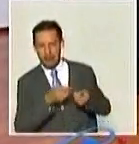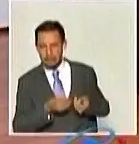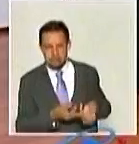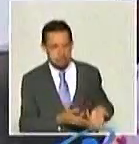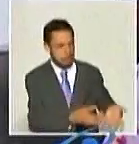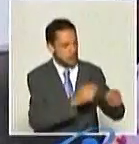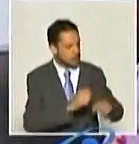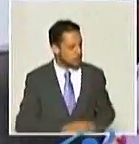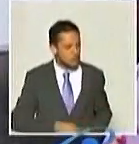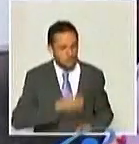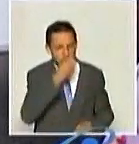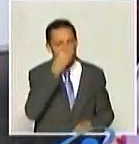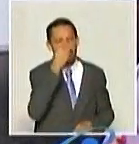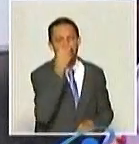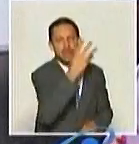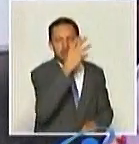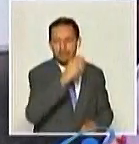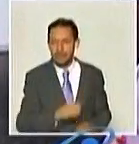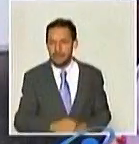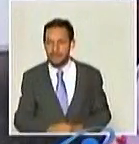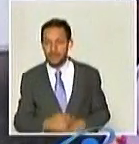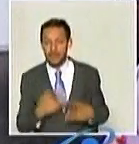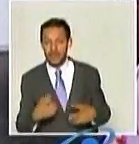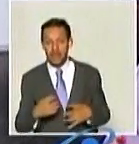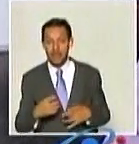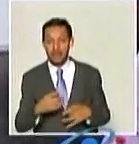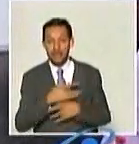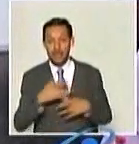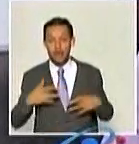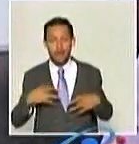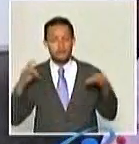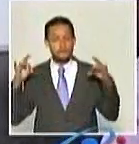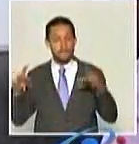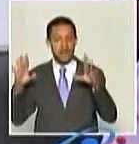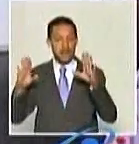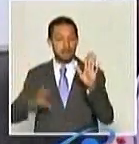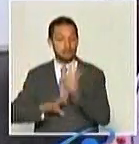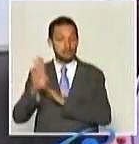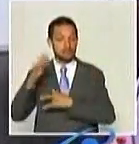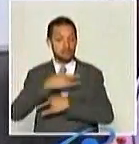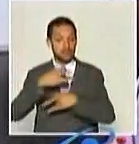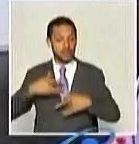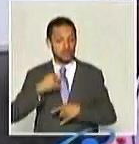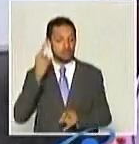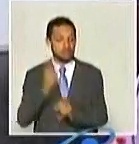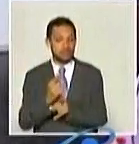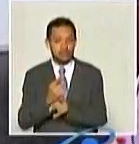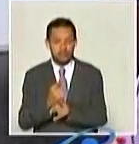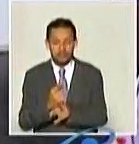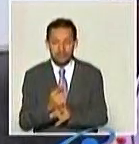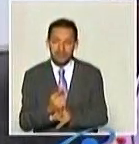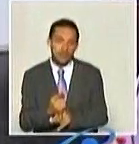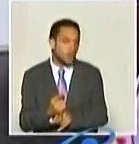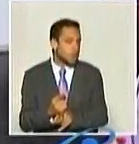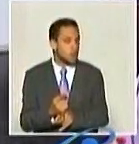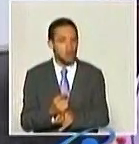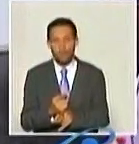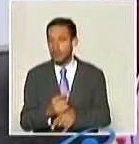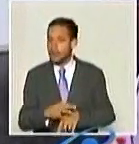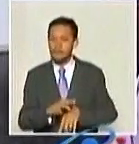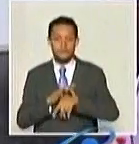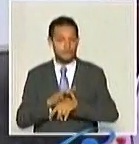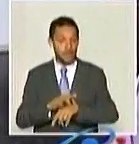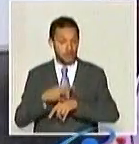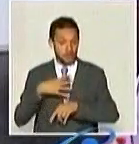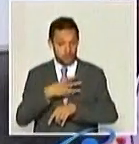creemos que buscamos al médico para que nos alivie. Y eso es un error muy grande. Nosotros los médicos no